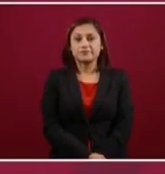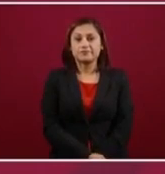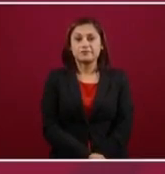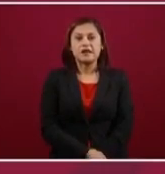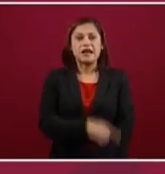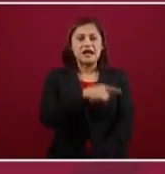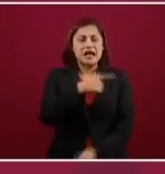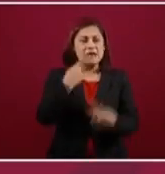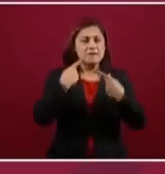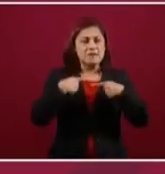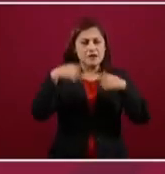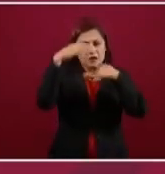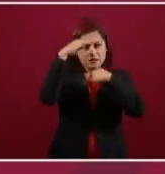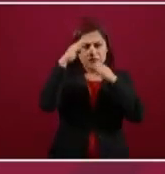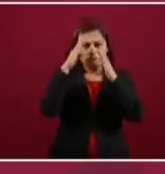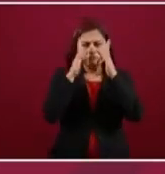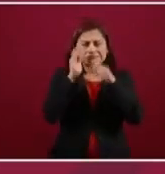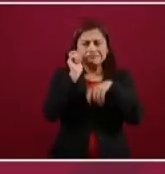Existe